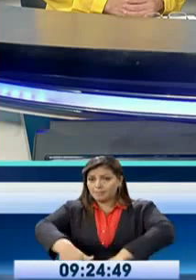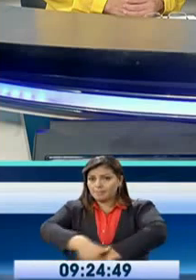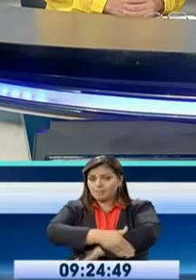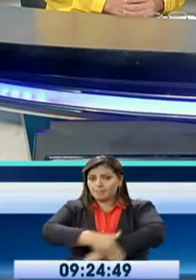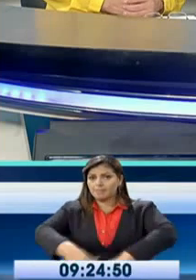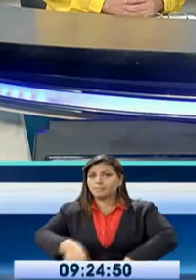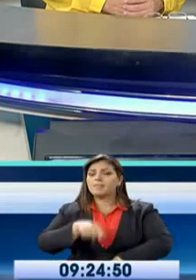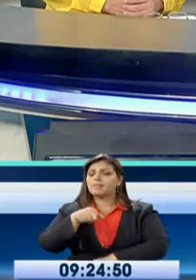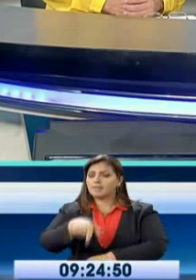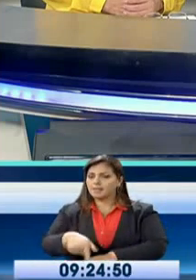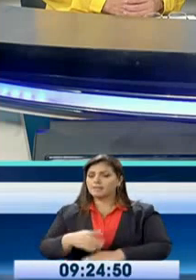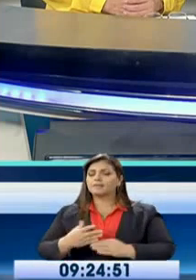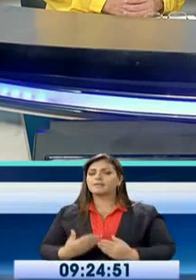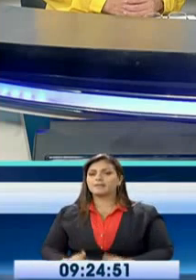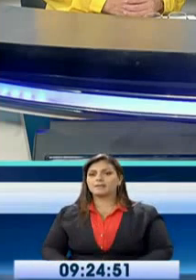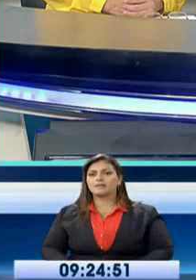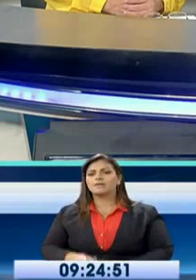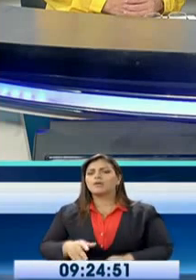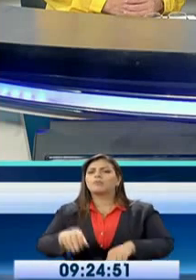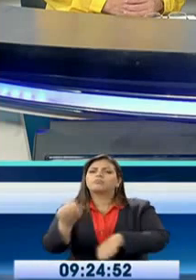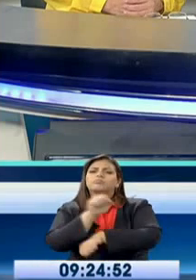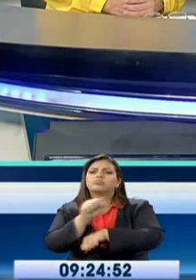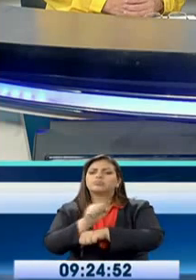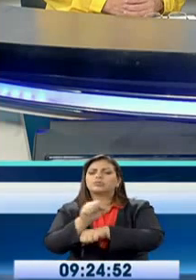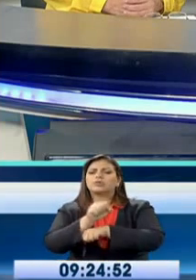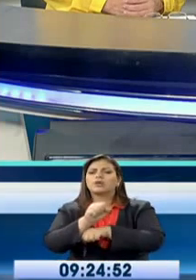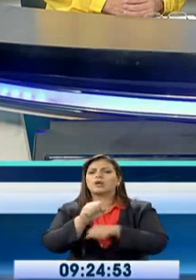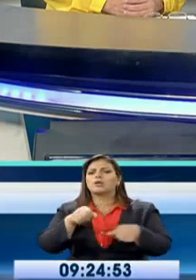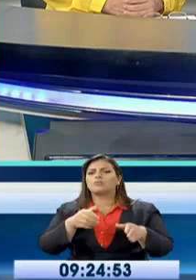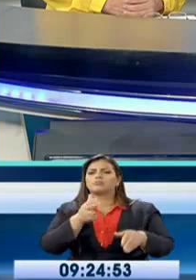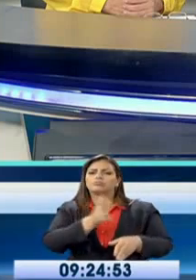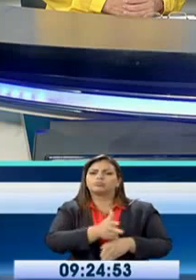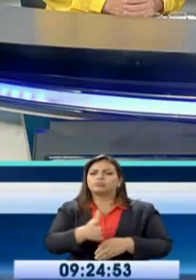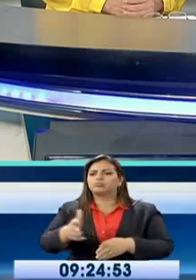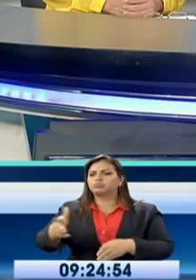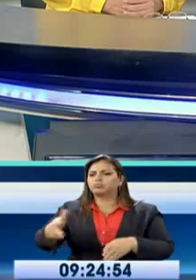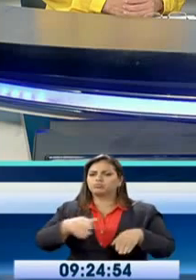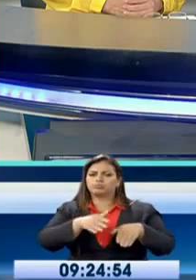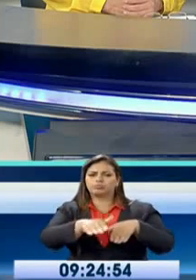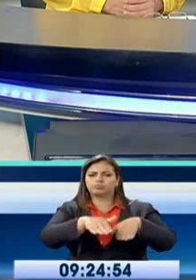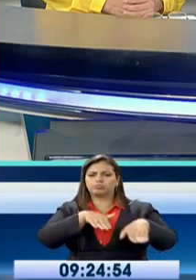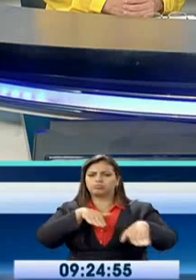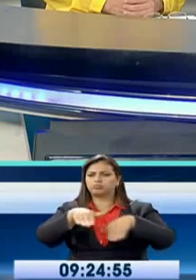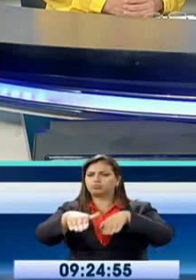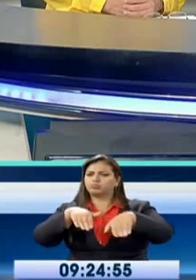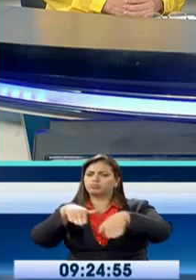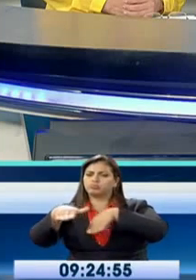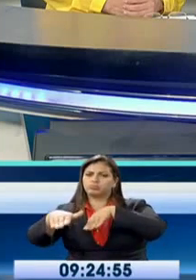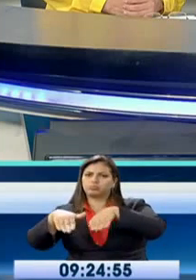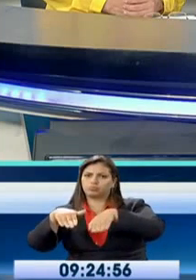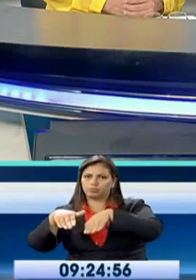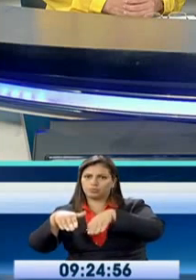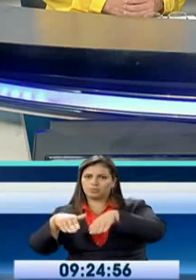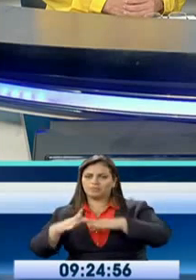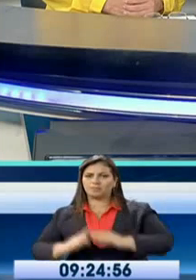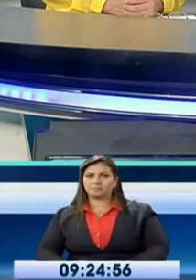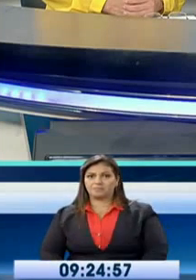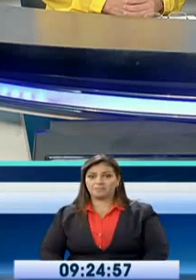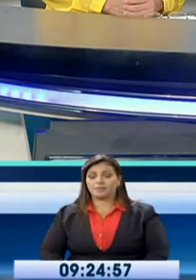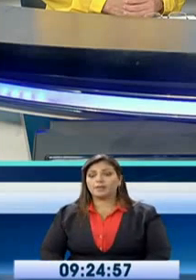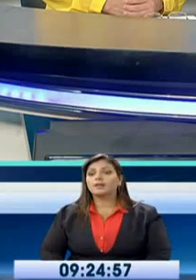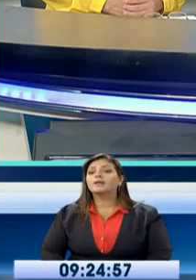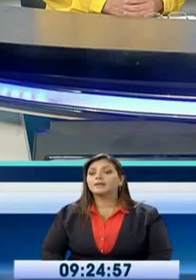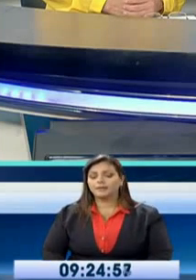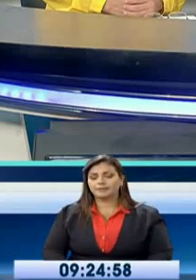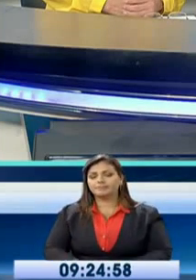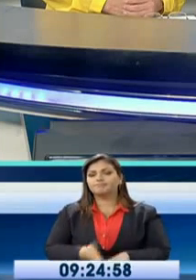entregado y aprobado por la ATM y ojalá lo puedan poner. Eso daría paso, Luxiola, a que 2.000 vehículos